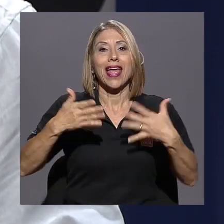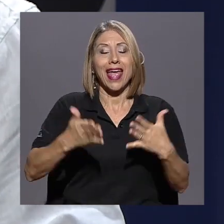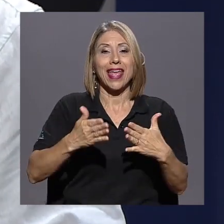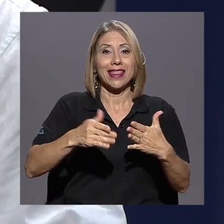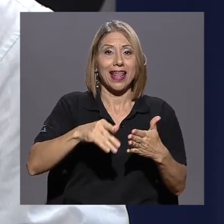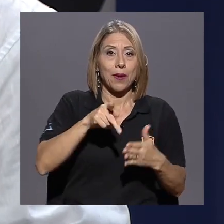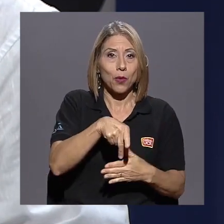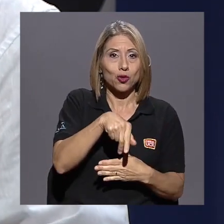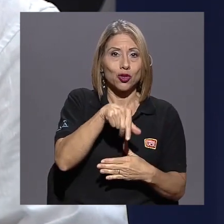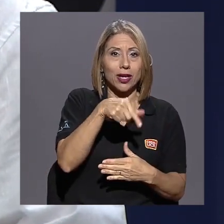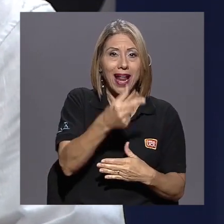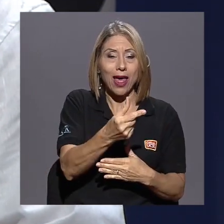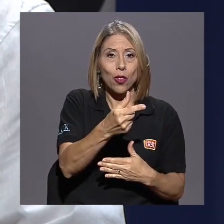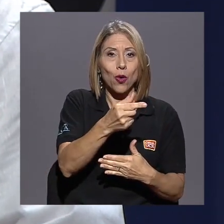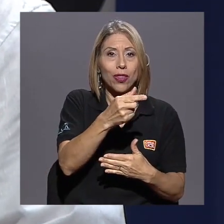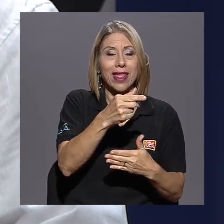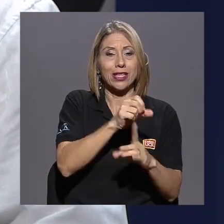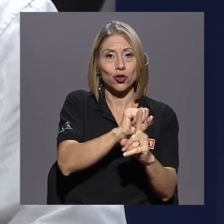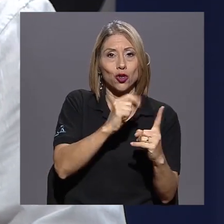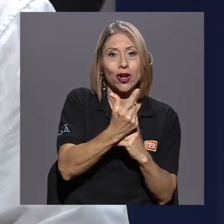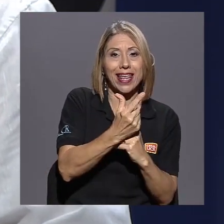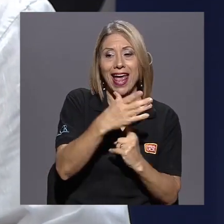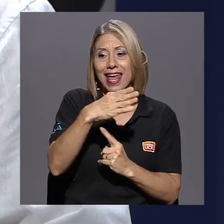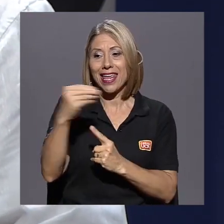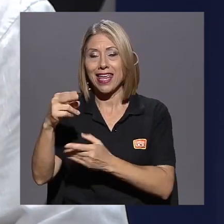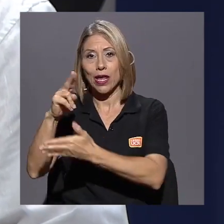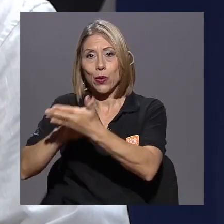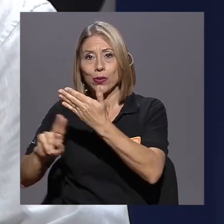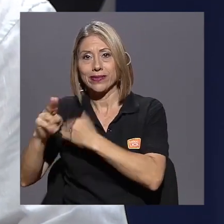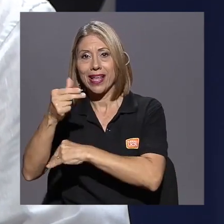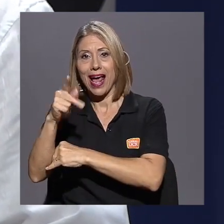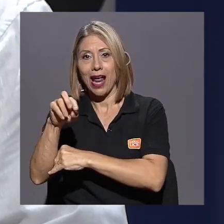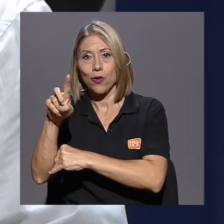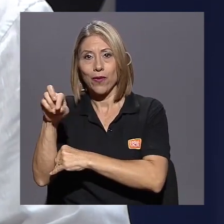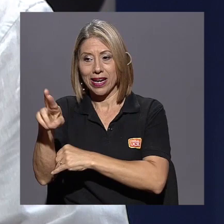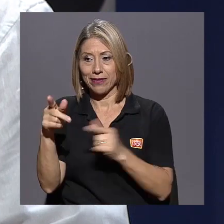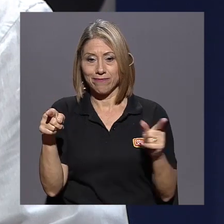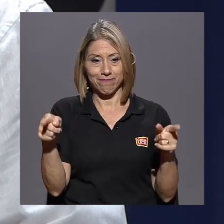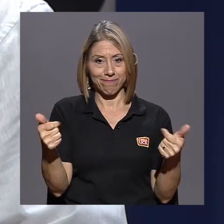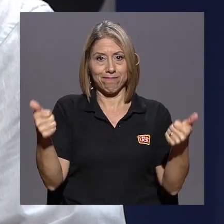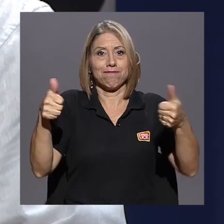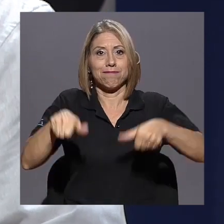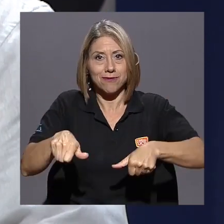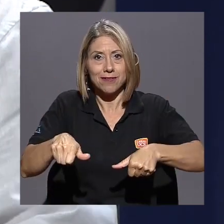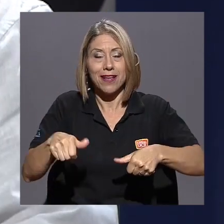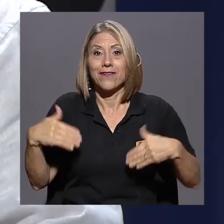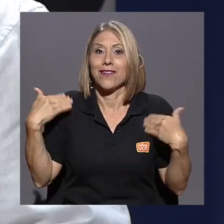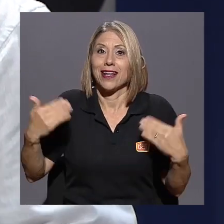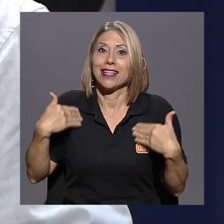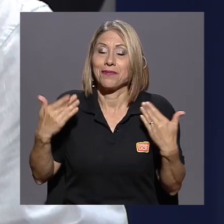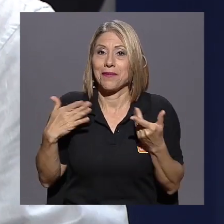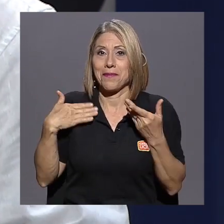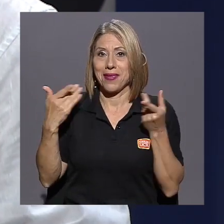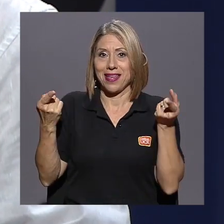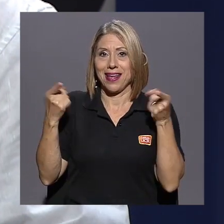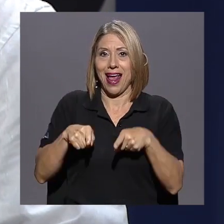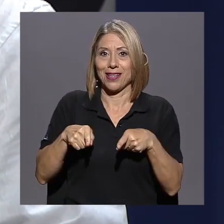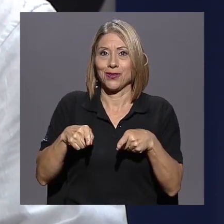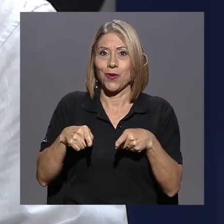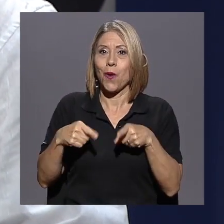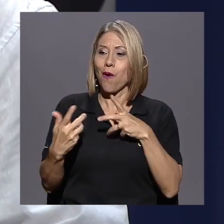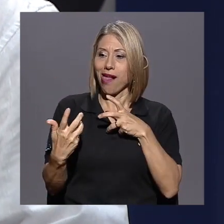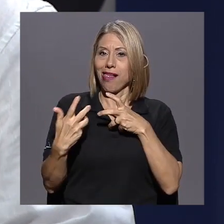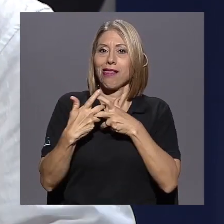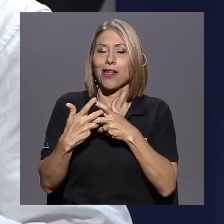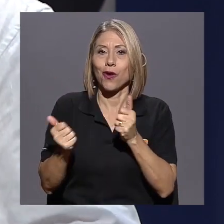y la ley de su universidad entonces es un convenio que felizmente en mi caso coincide con el aniversario del posgrado